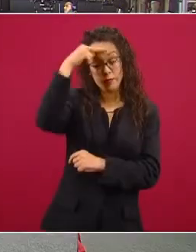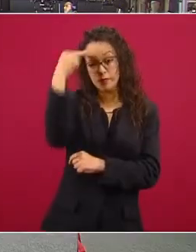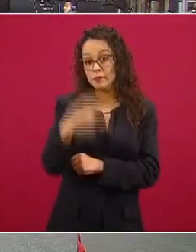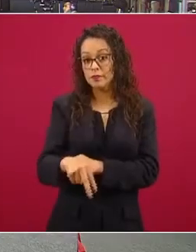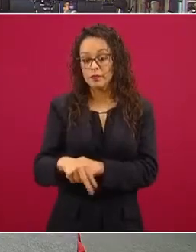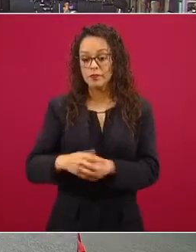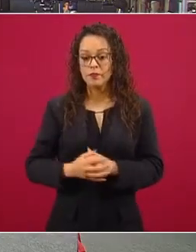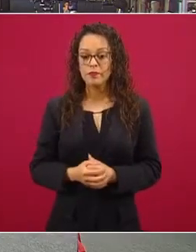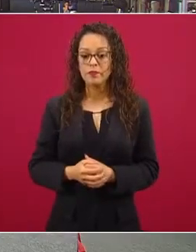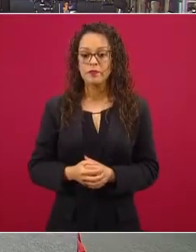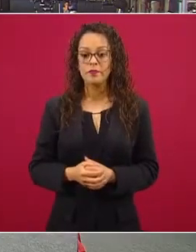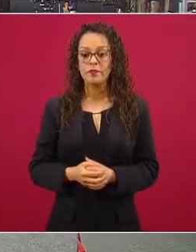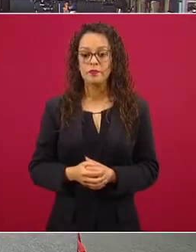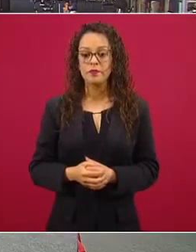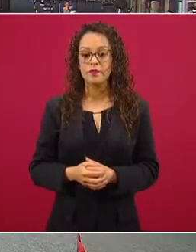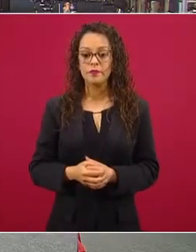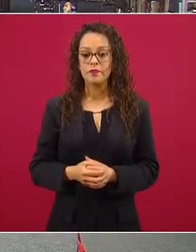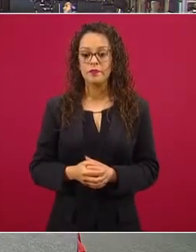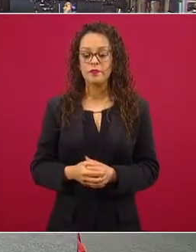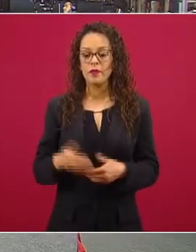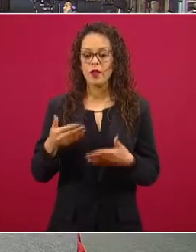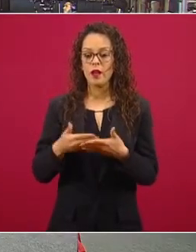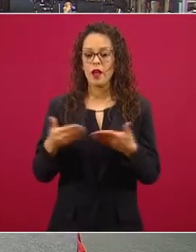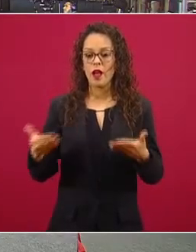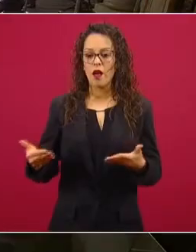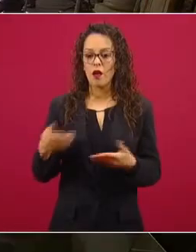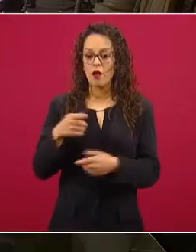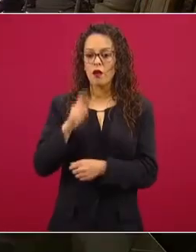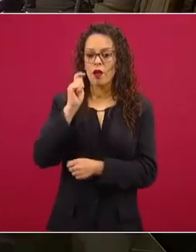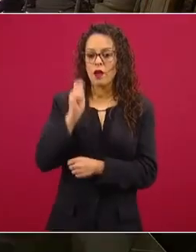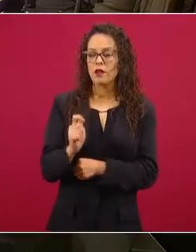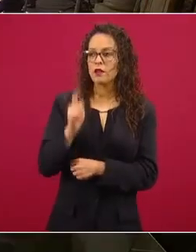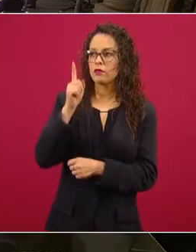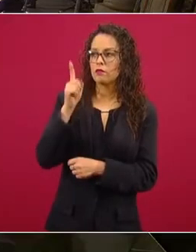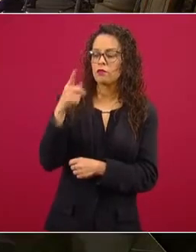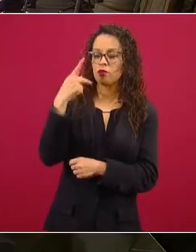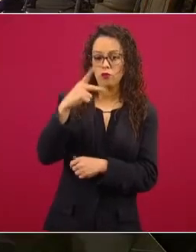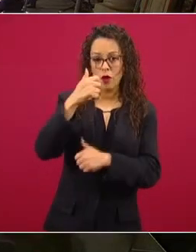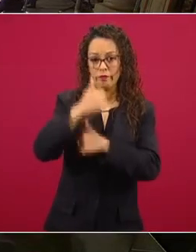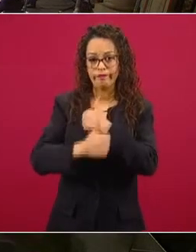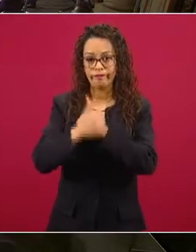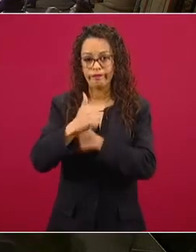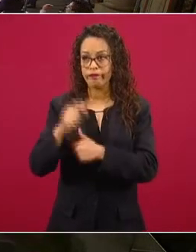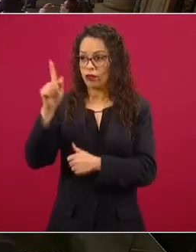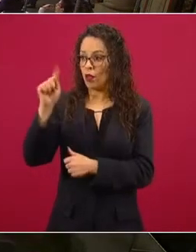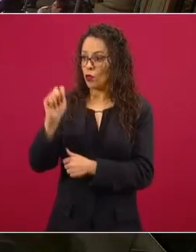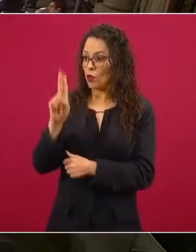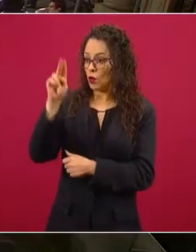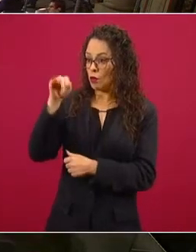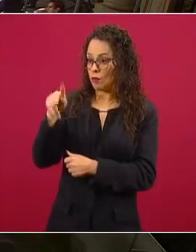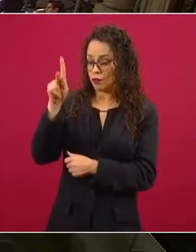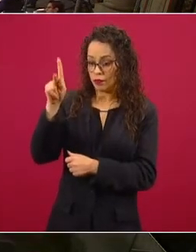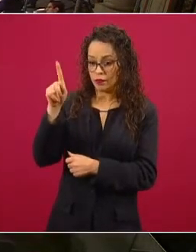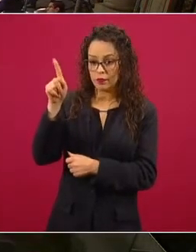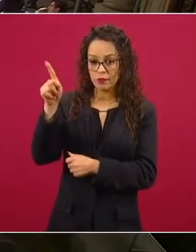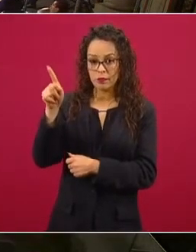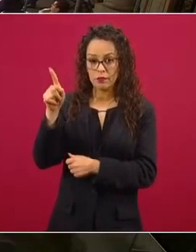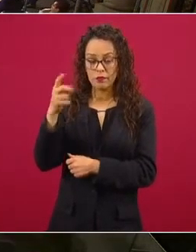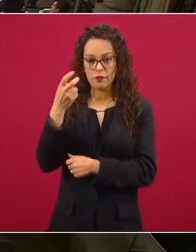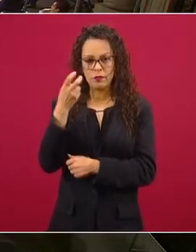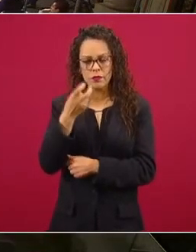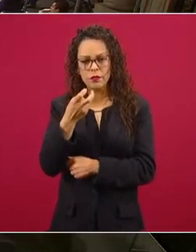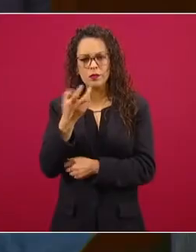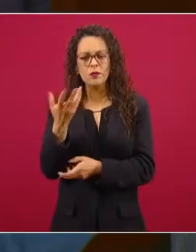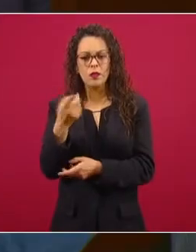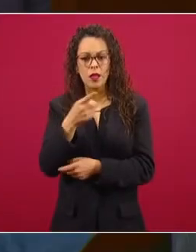utilizado por Donald Trump ahora en esta campaña? Que si ese tema… Ajá, el tema del general